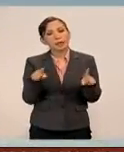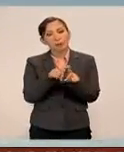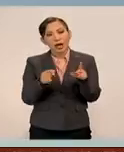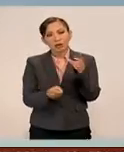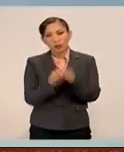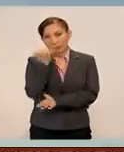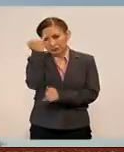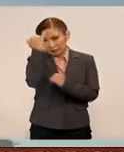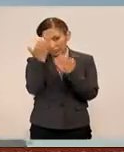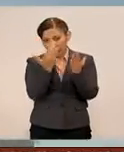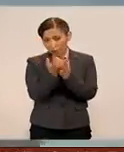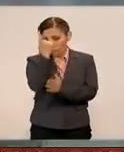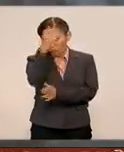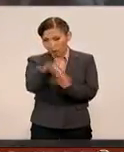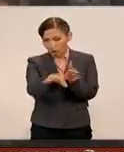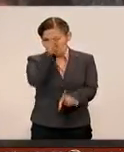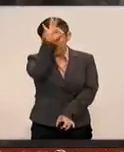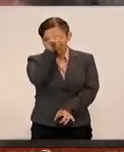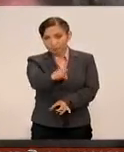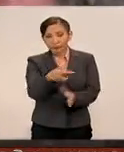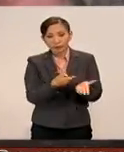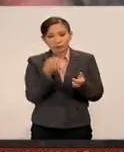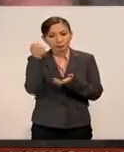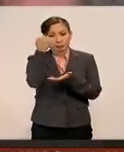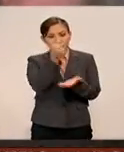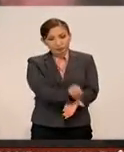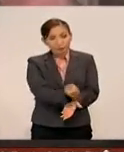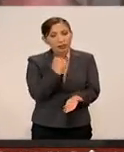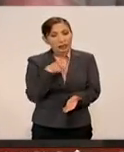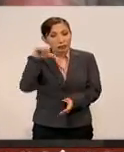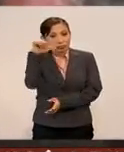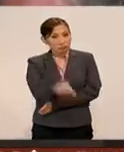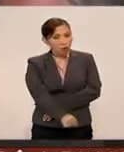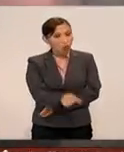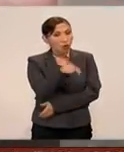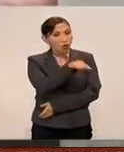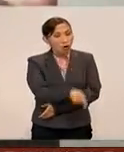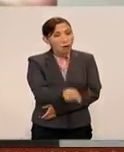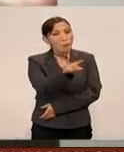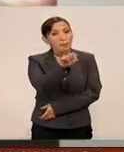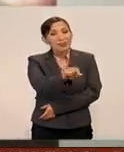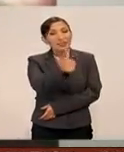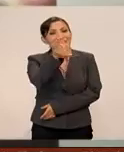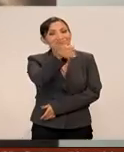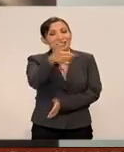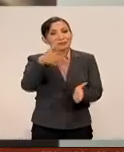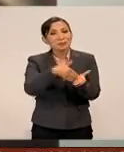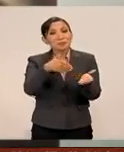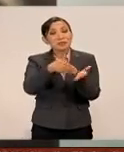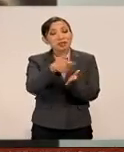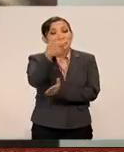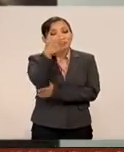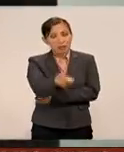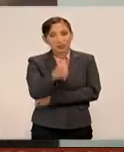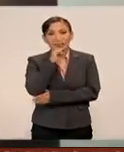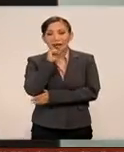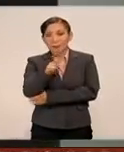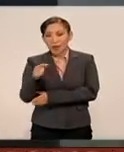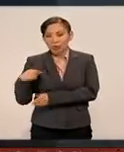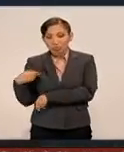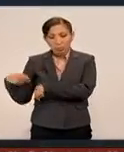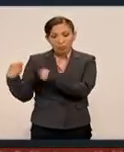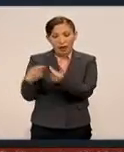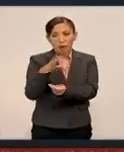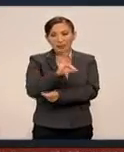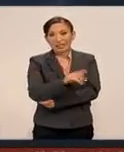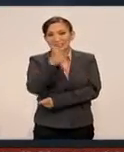varias nuevas iniciativas. Una de ellas, la aportación patrimonial inmediata por 26 mil millones de pesos, así como el otorgamiento